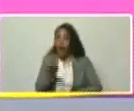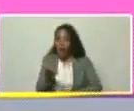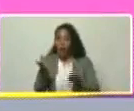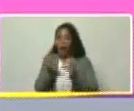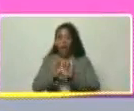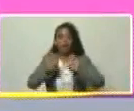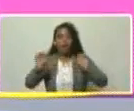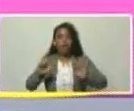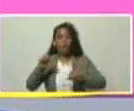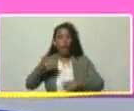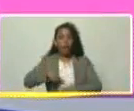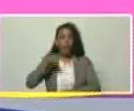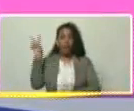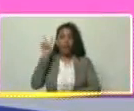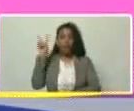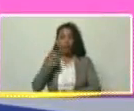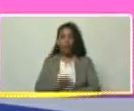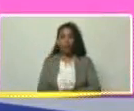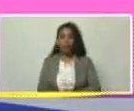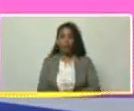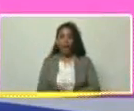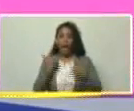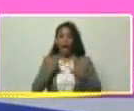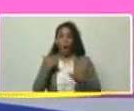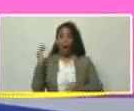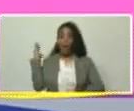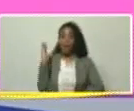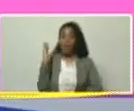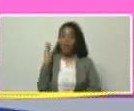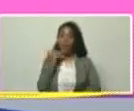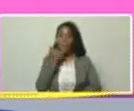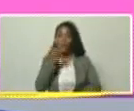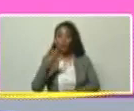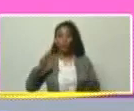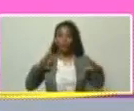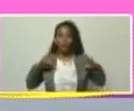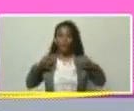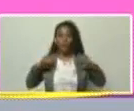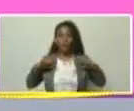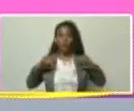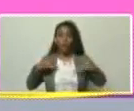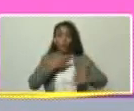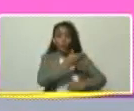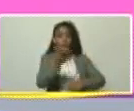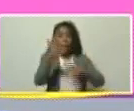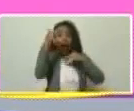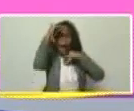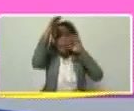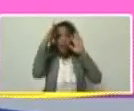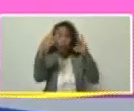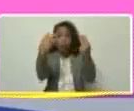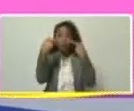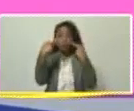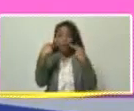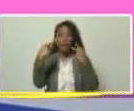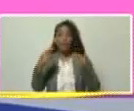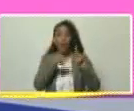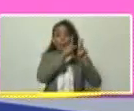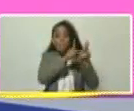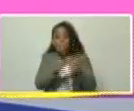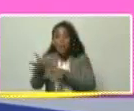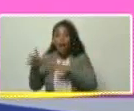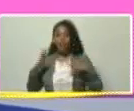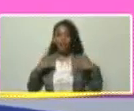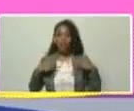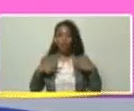educación venezolana. Ahora vienen las vacaciones. Estén pendientes de los planes vacacionales que